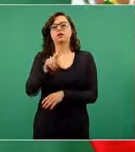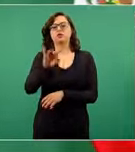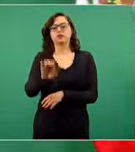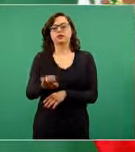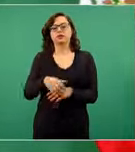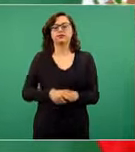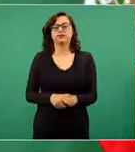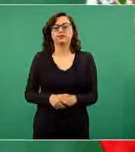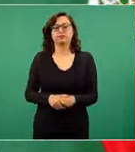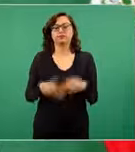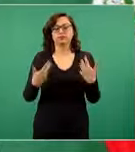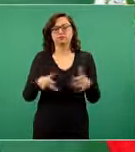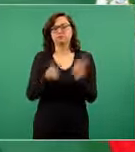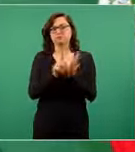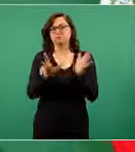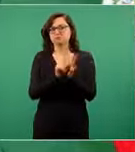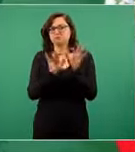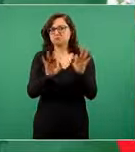en la historia de México.